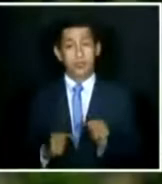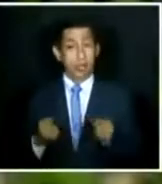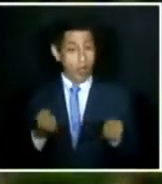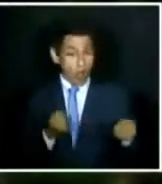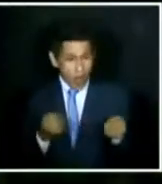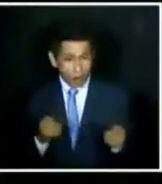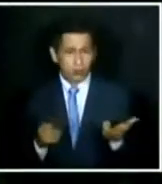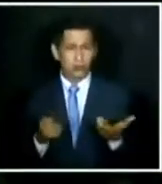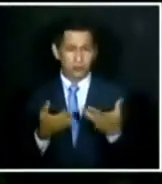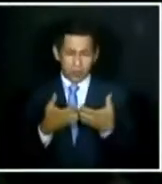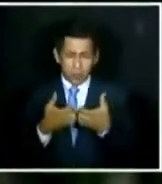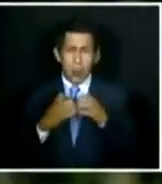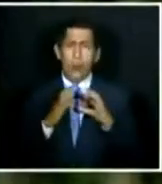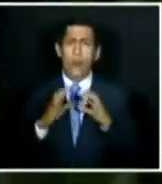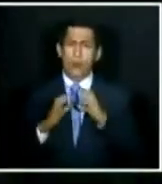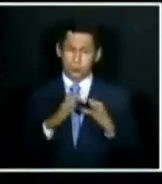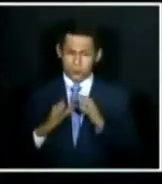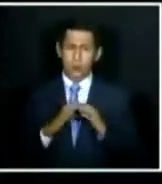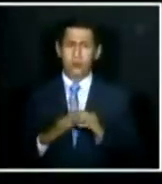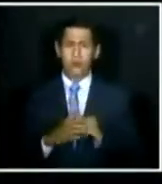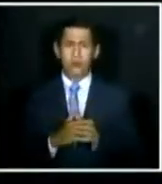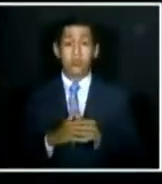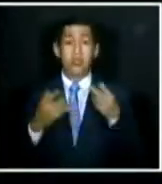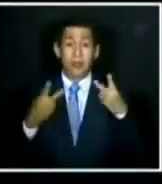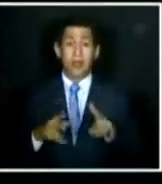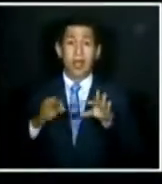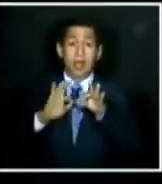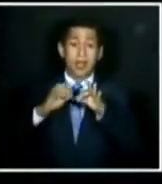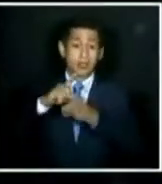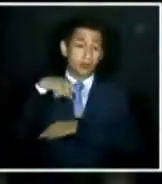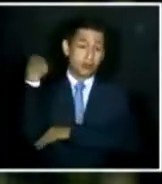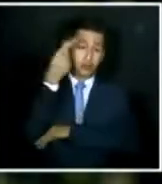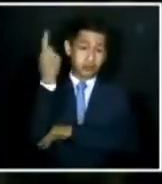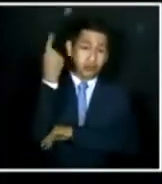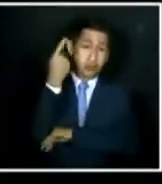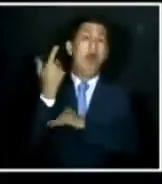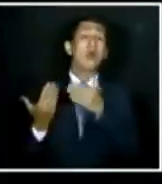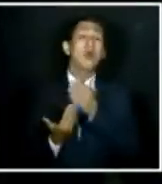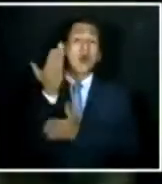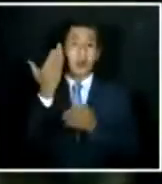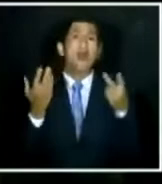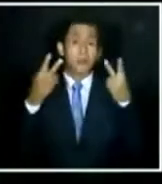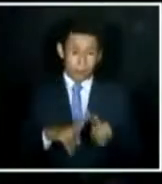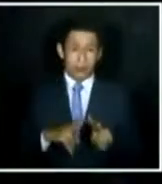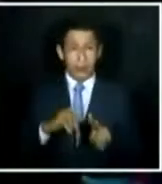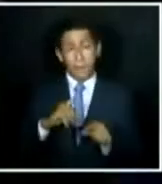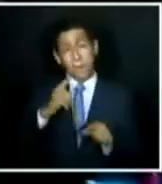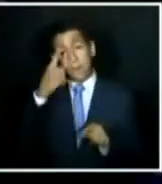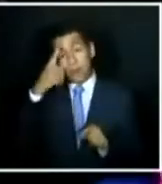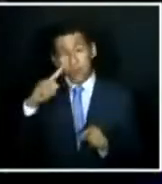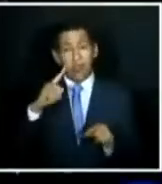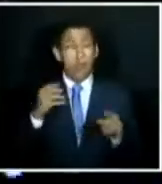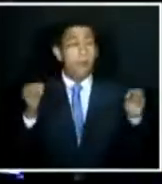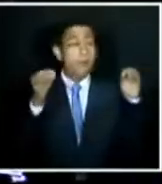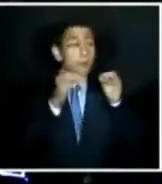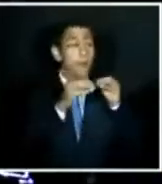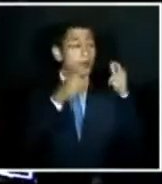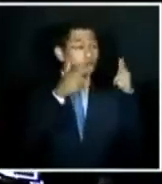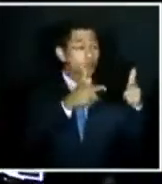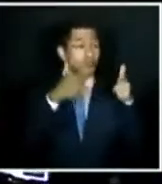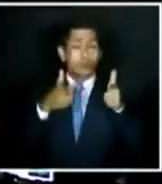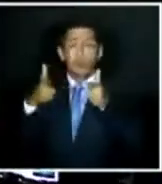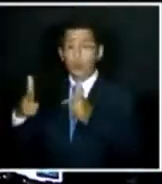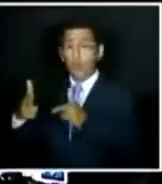vehículos, comunicaciones y recuperación de helicópteros para la Fuerza Terrestre y el mayor sistema de control visual